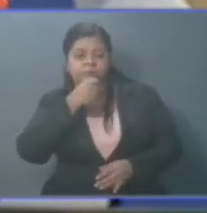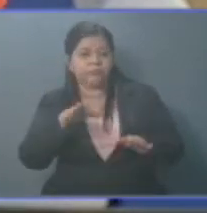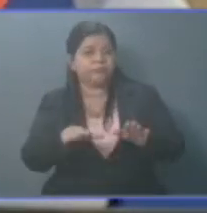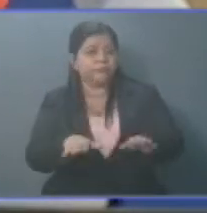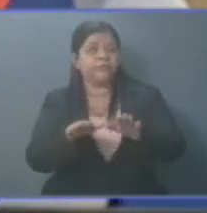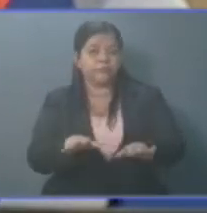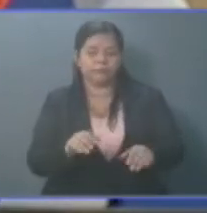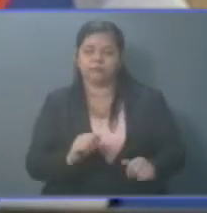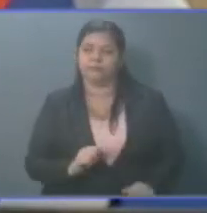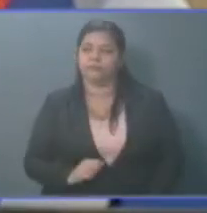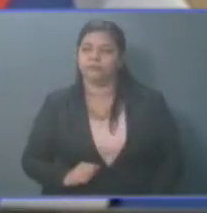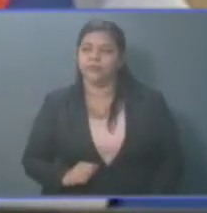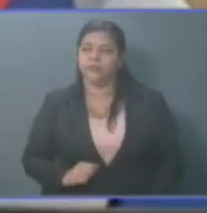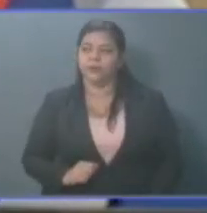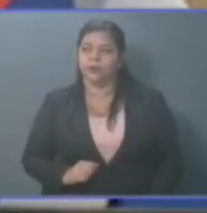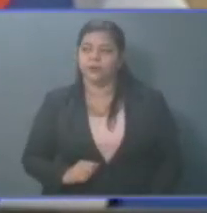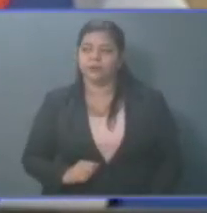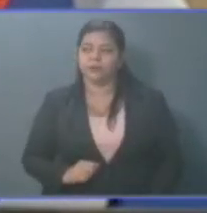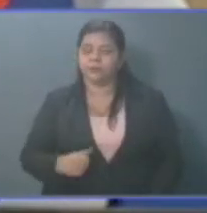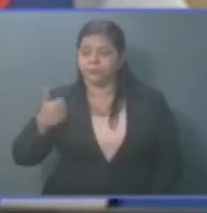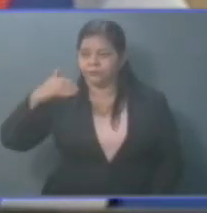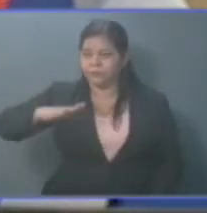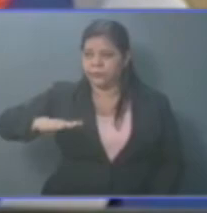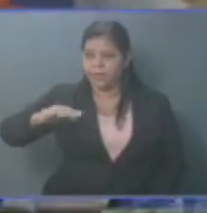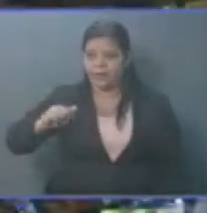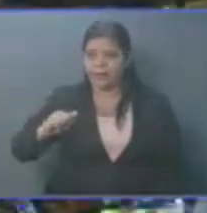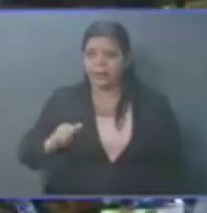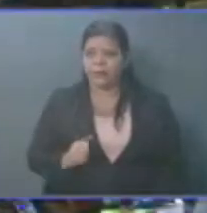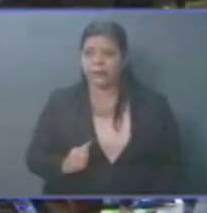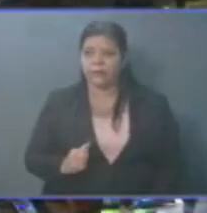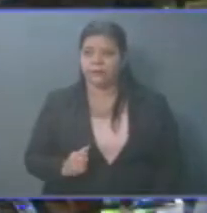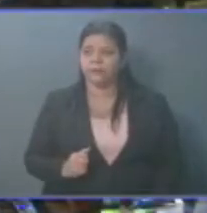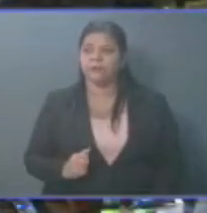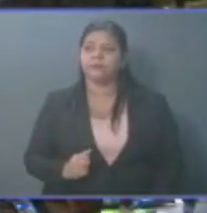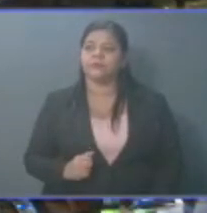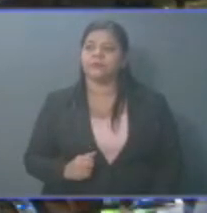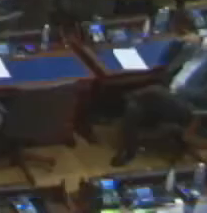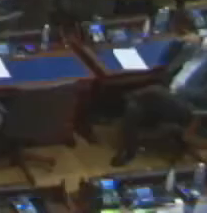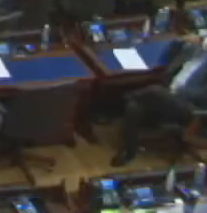gracias, presidente, y muy buenas tardes, colegas. Gracias, diputada.